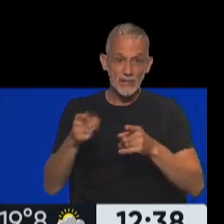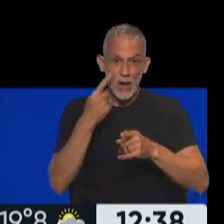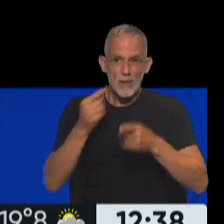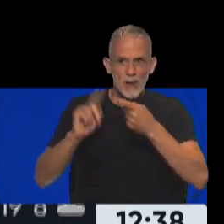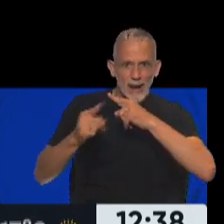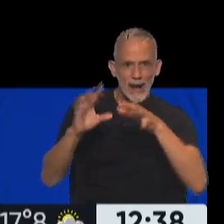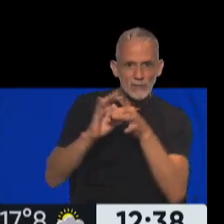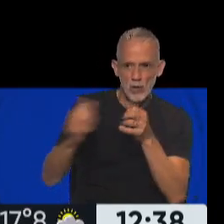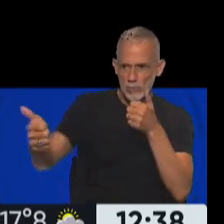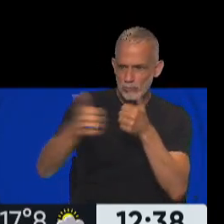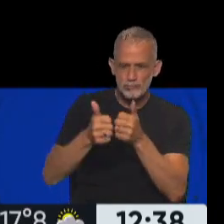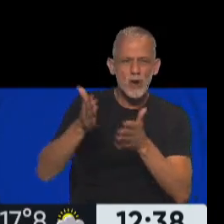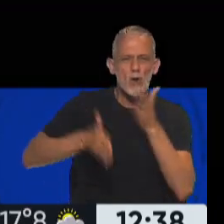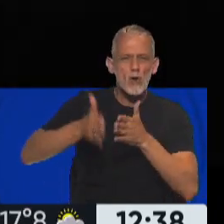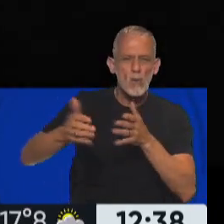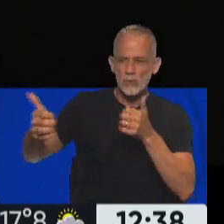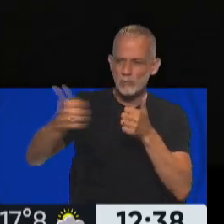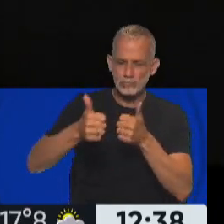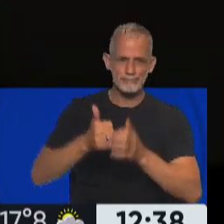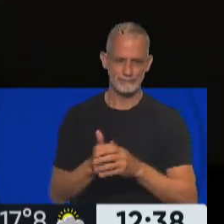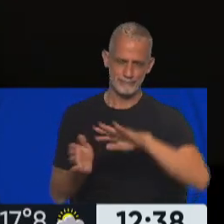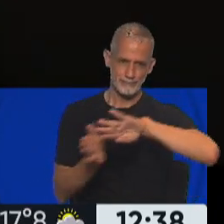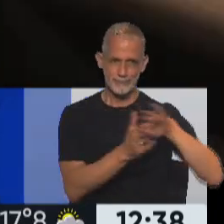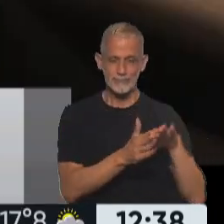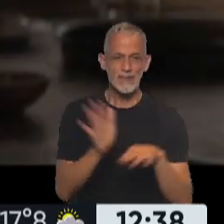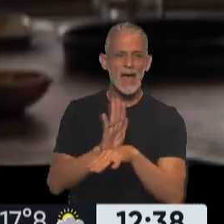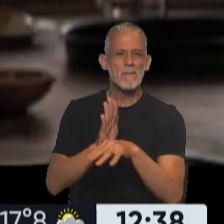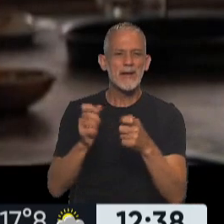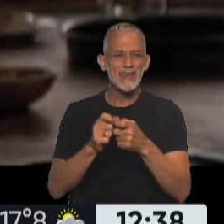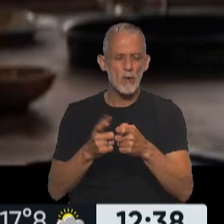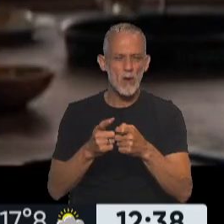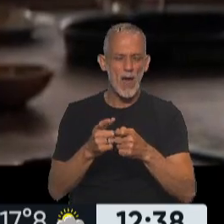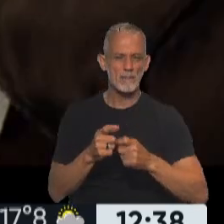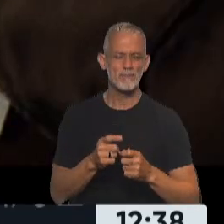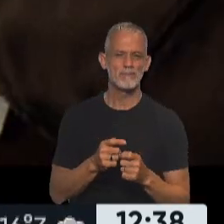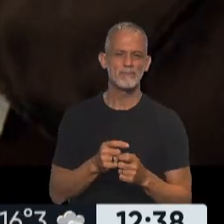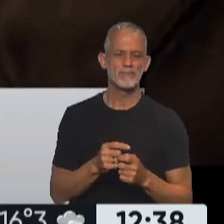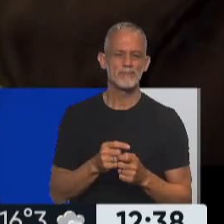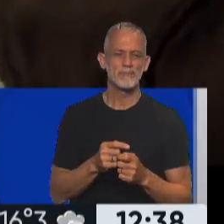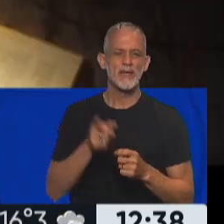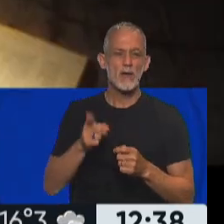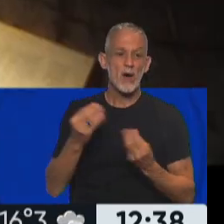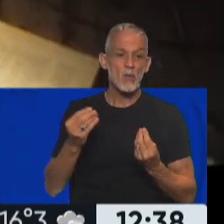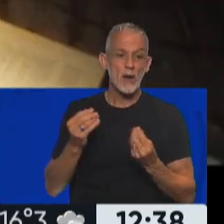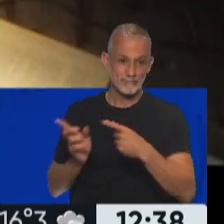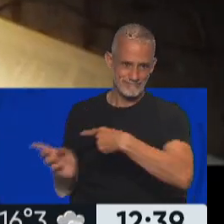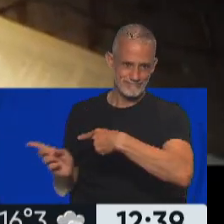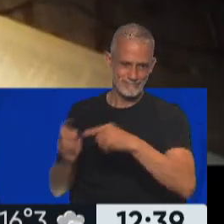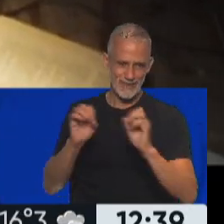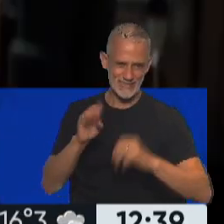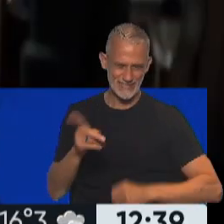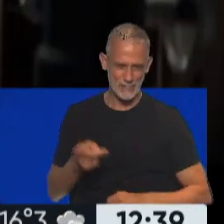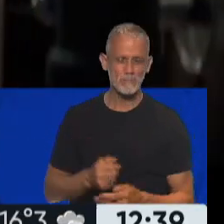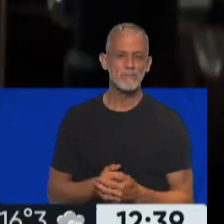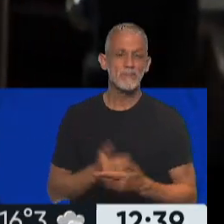relación con Kitts, que es el personaje de Chris Pratt. Y nos vamos a otra de las historias. Dejamos Estado Eléctrico, nos metemos con un completo desconocido.